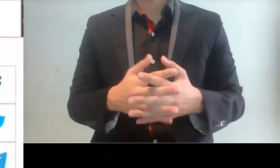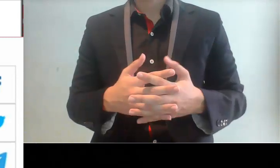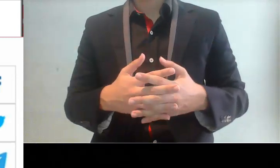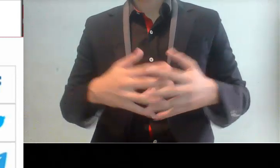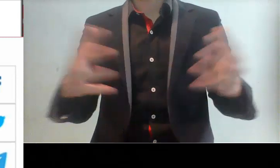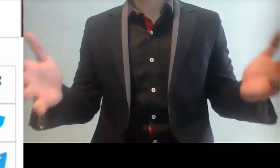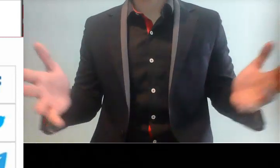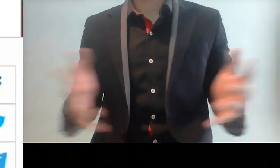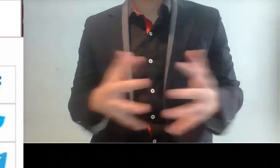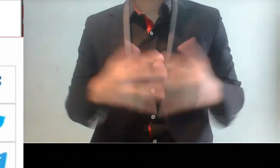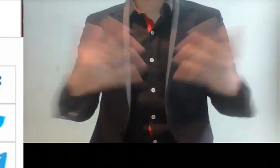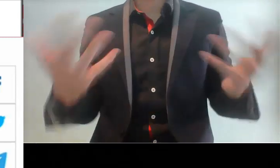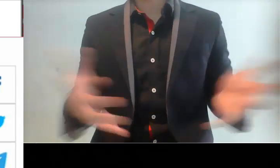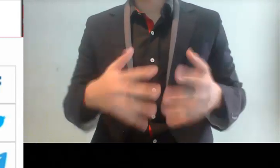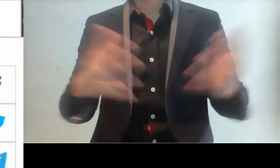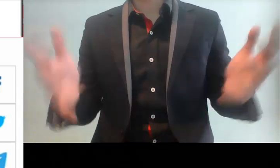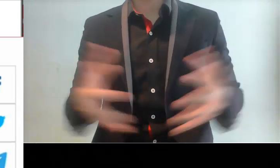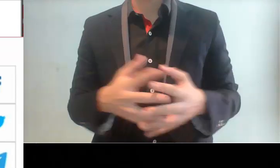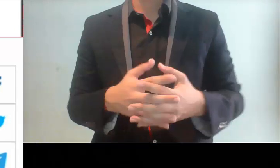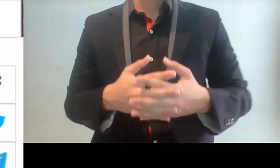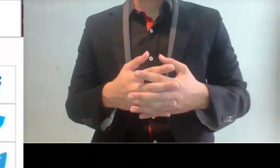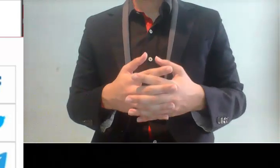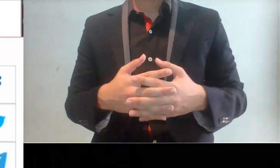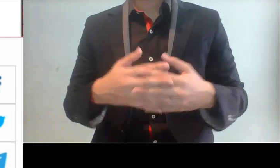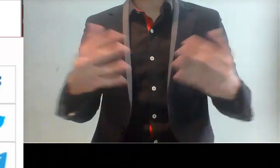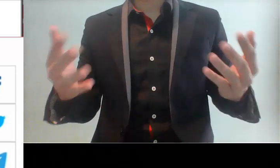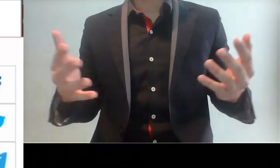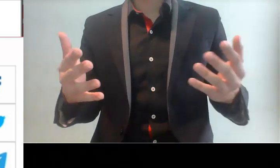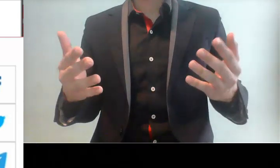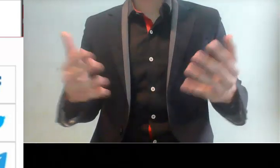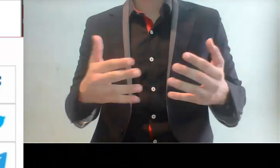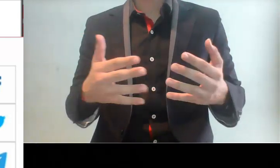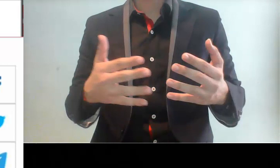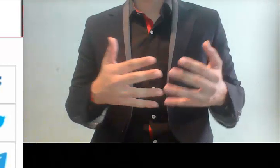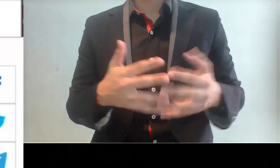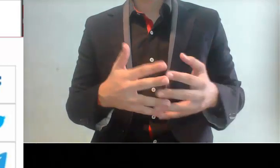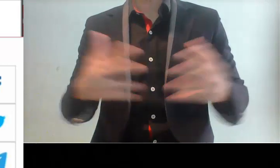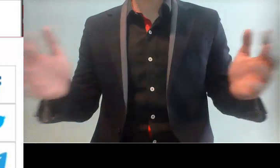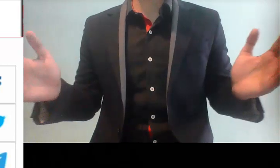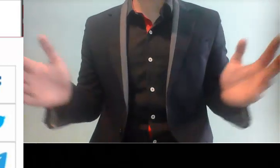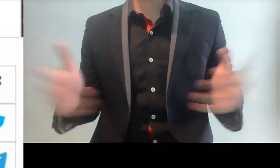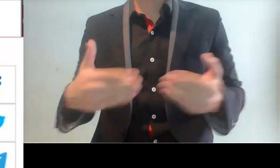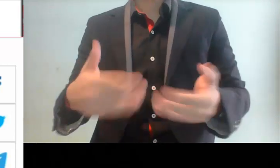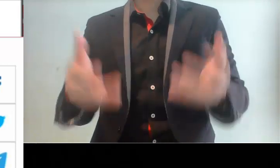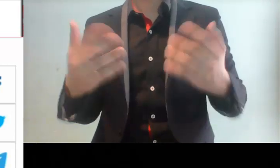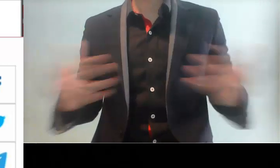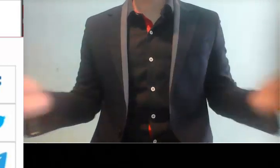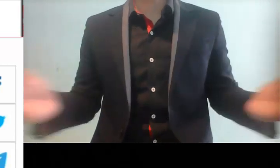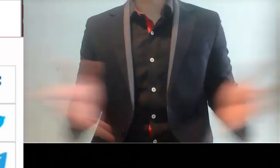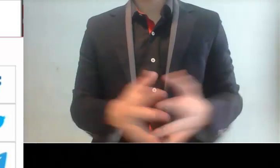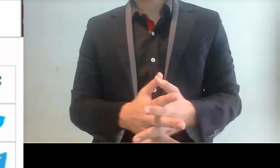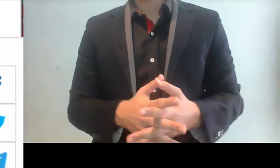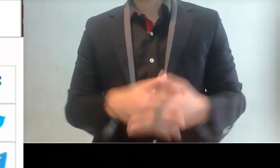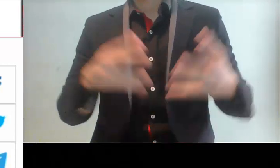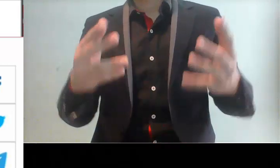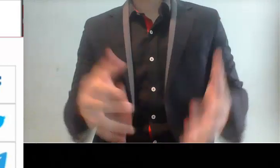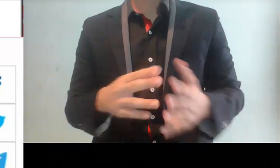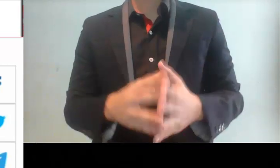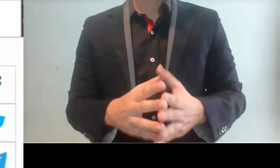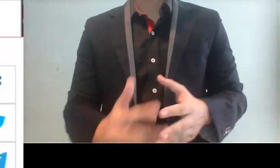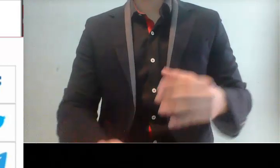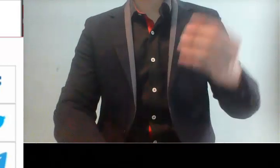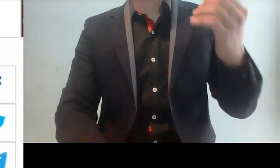se habla que en sí la seguridad informática no solamente corresponde a crear básicamente un firewall o